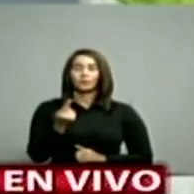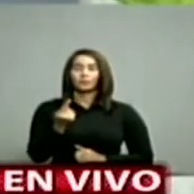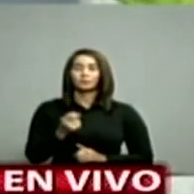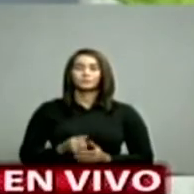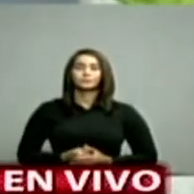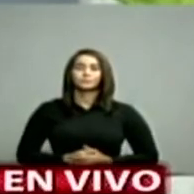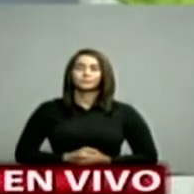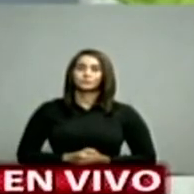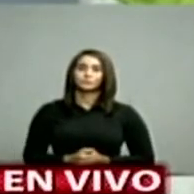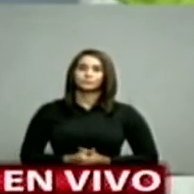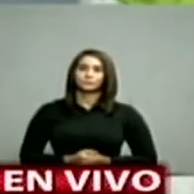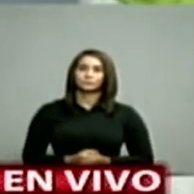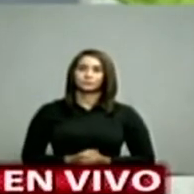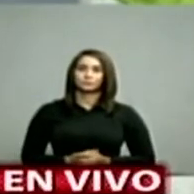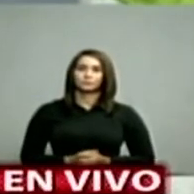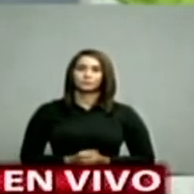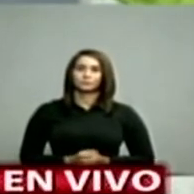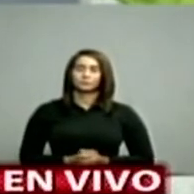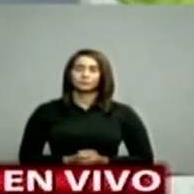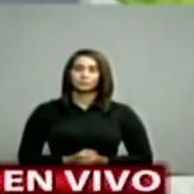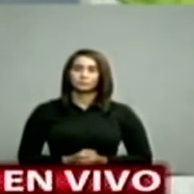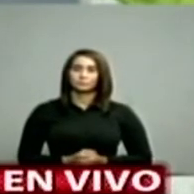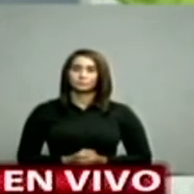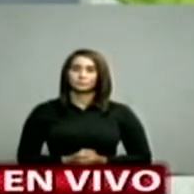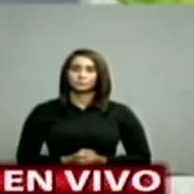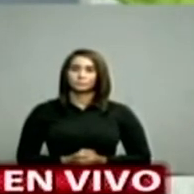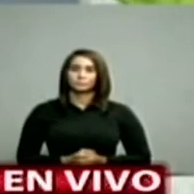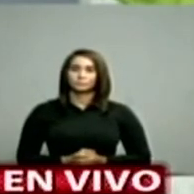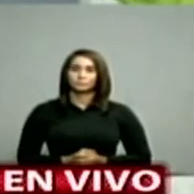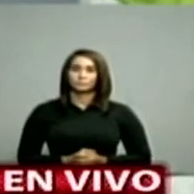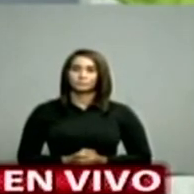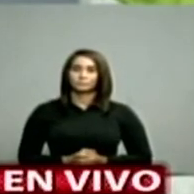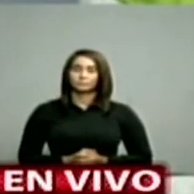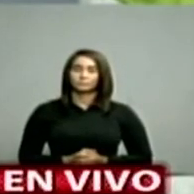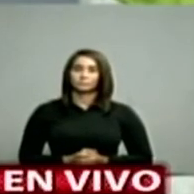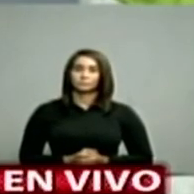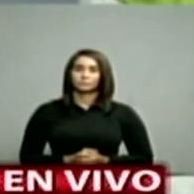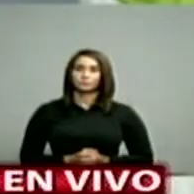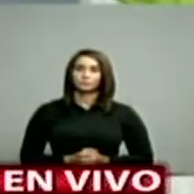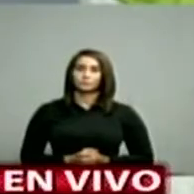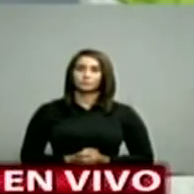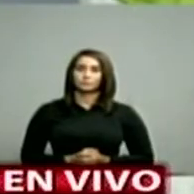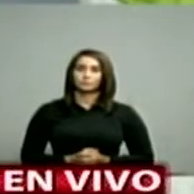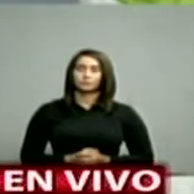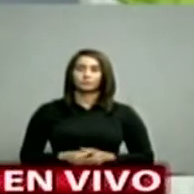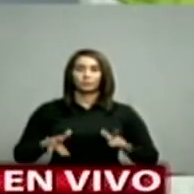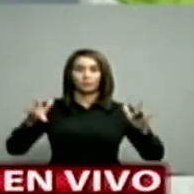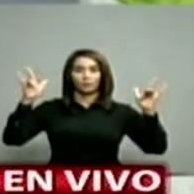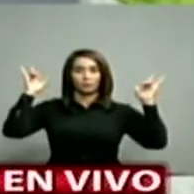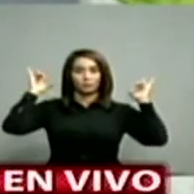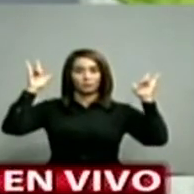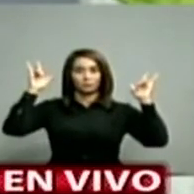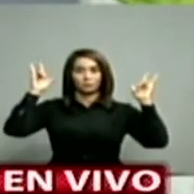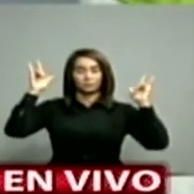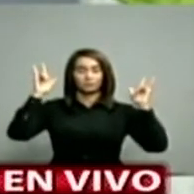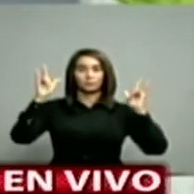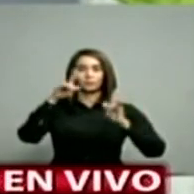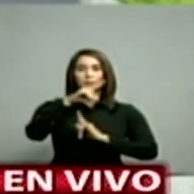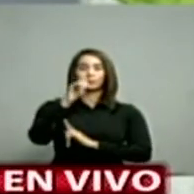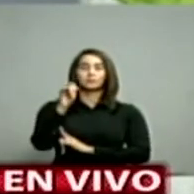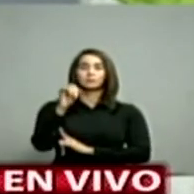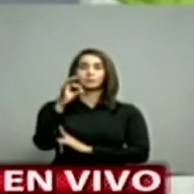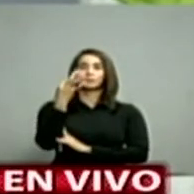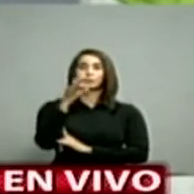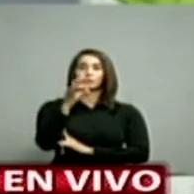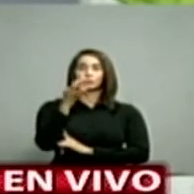están hospitalizadas en el día de ayer y Santiago tiene 119 de manera que entre los